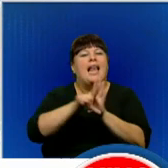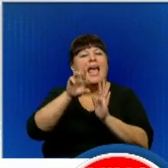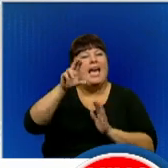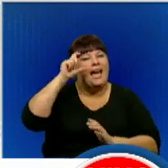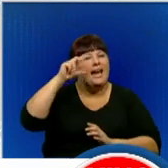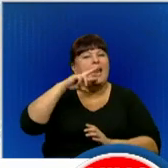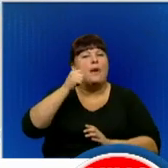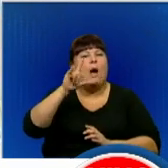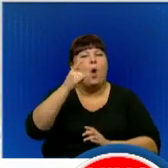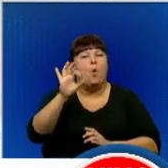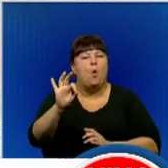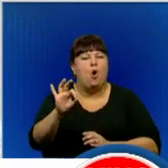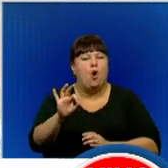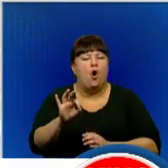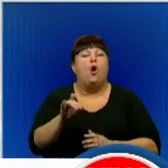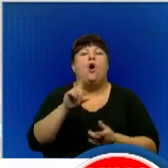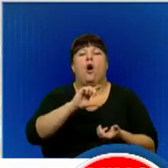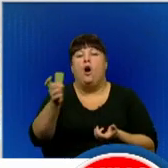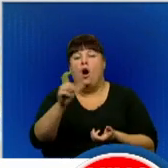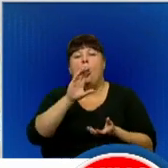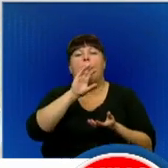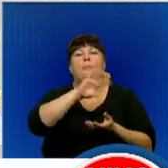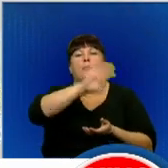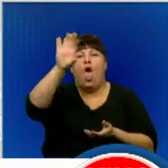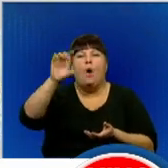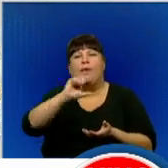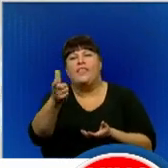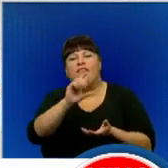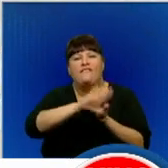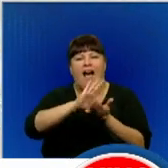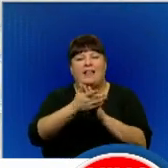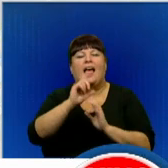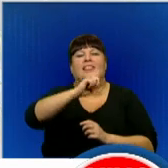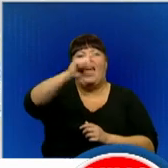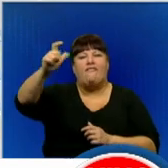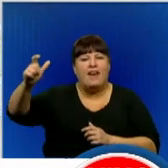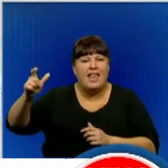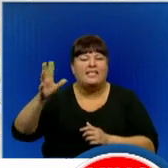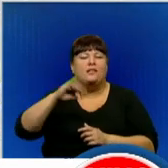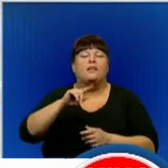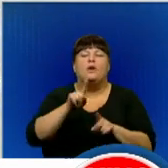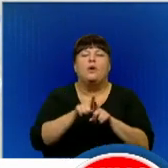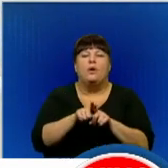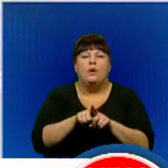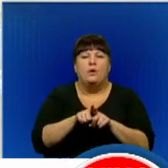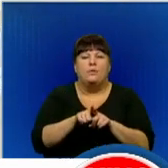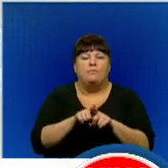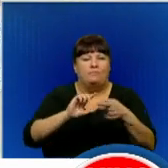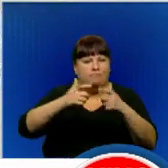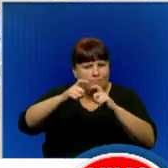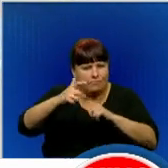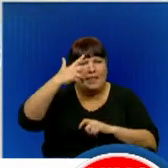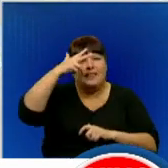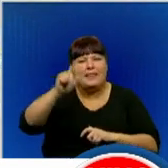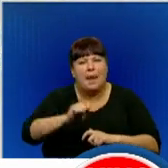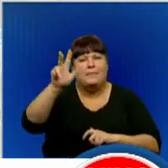evaluó se compensó a las provincias con transferencia diaria de actuales y actualizadas